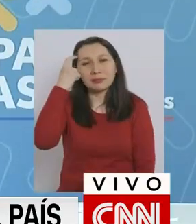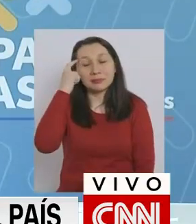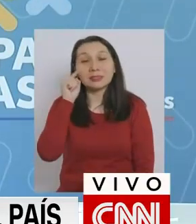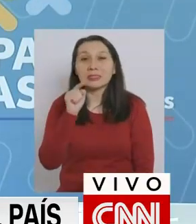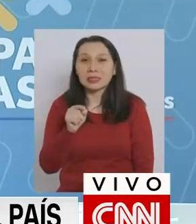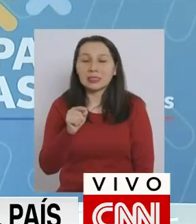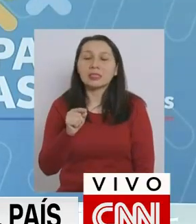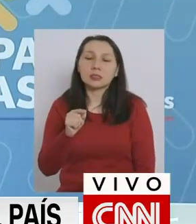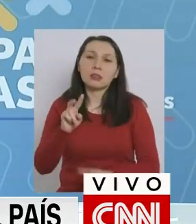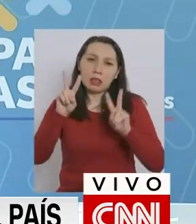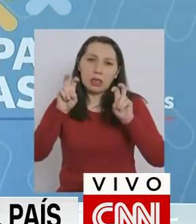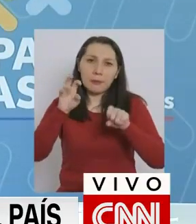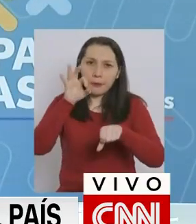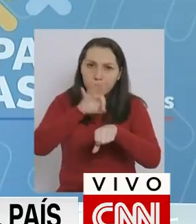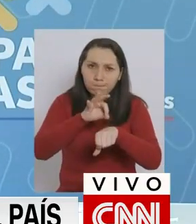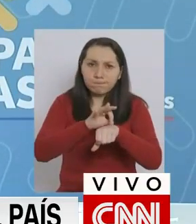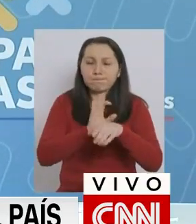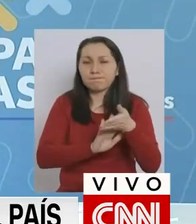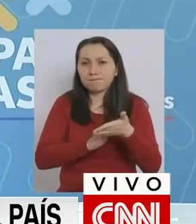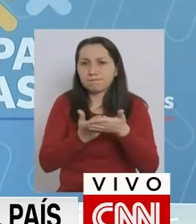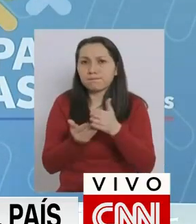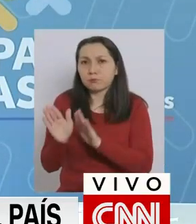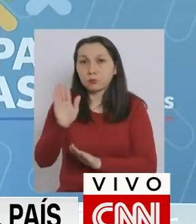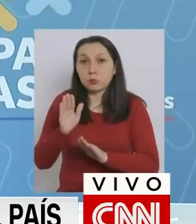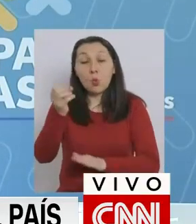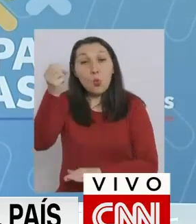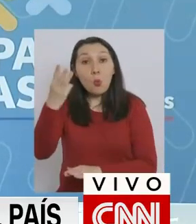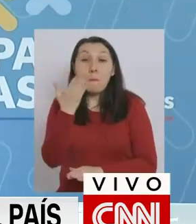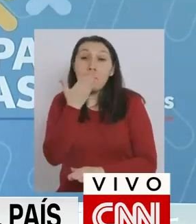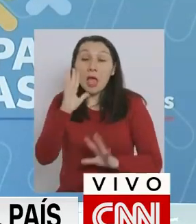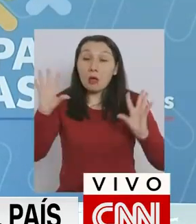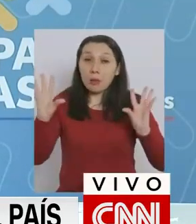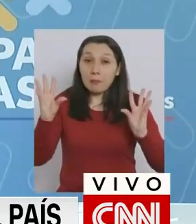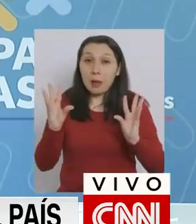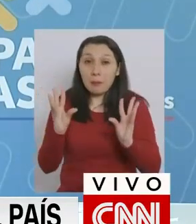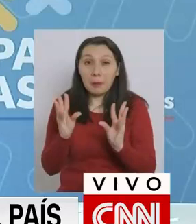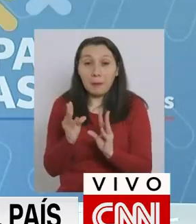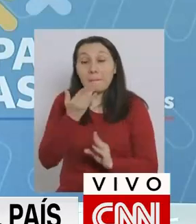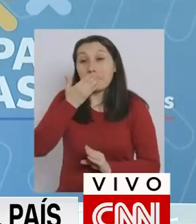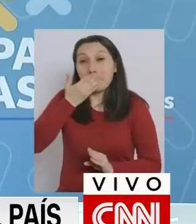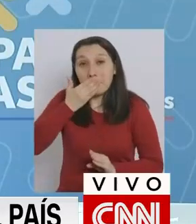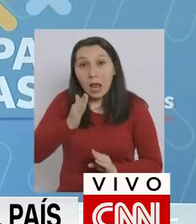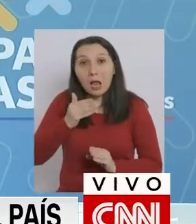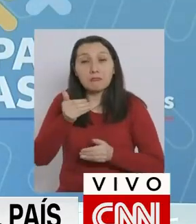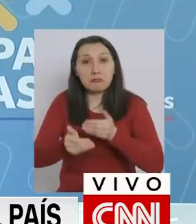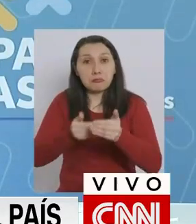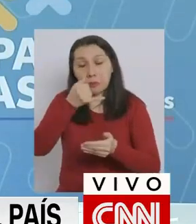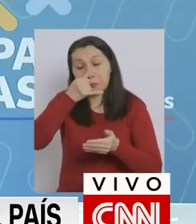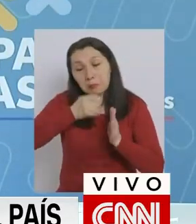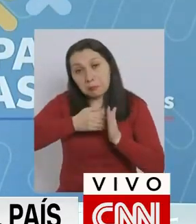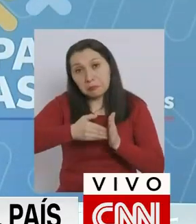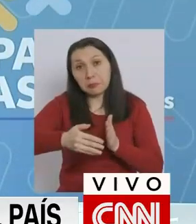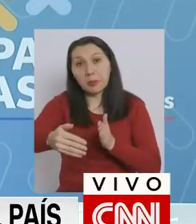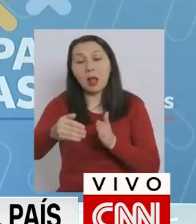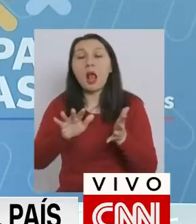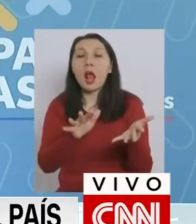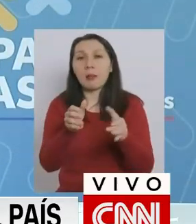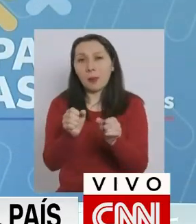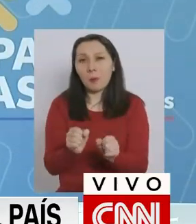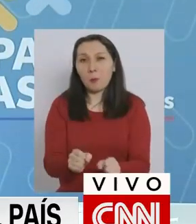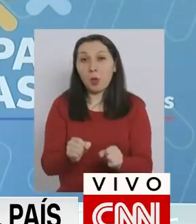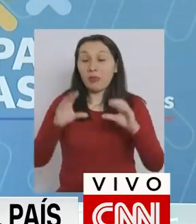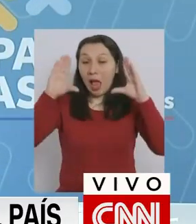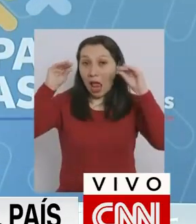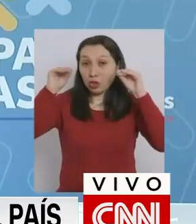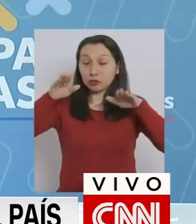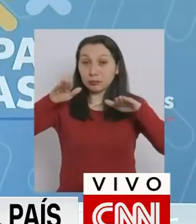es una medida sanitaria. Si las cifras siguen mejorando a medida que, digamos, avance el tiempo, es probable que el